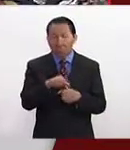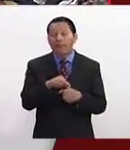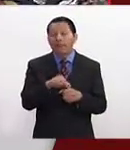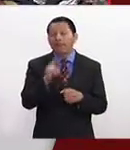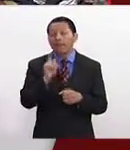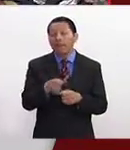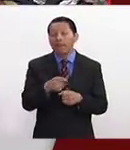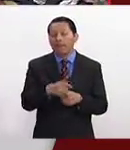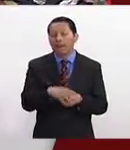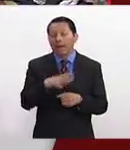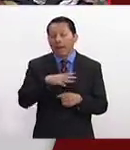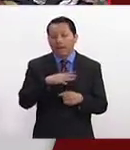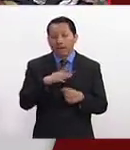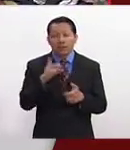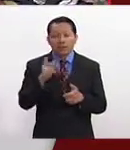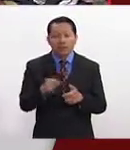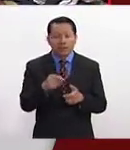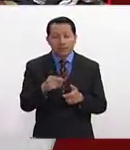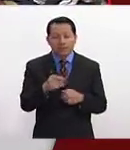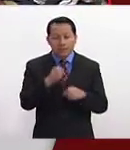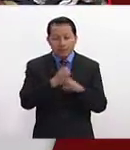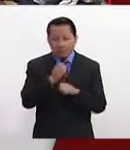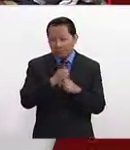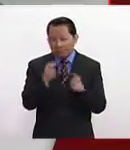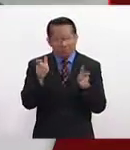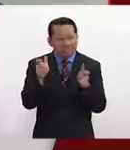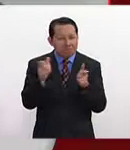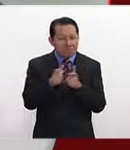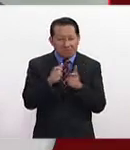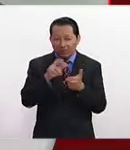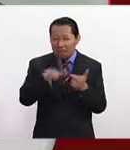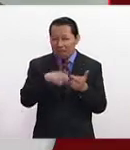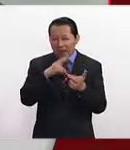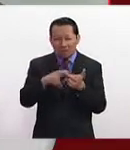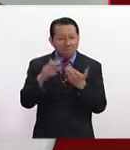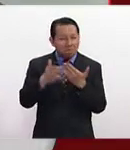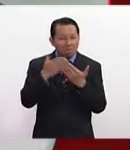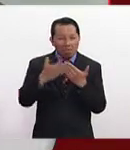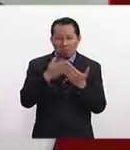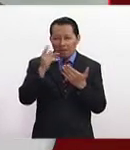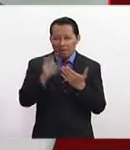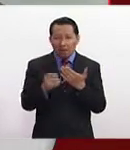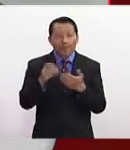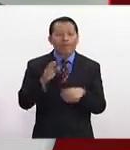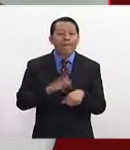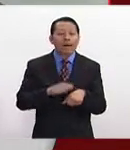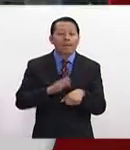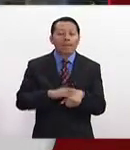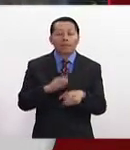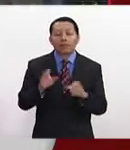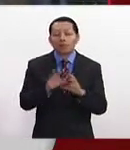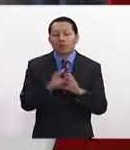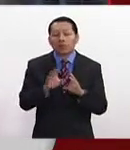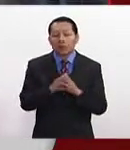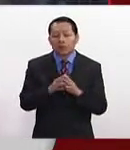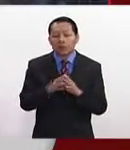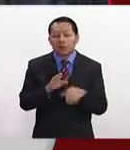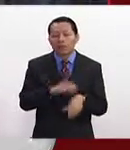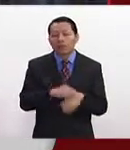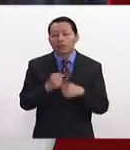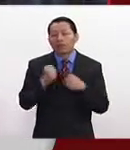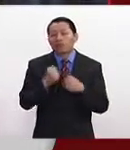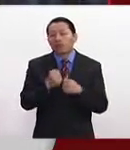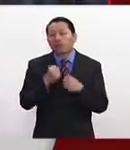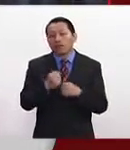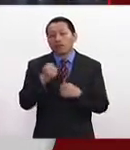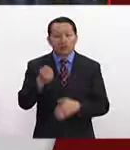podemos ver que en localidades de muy pocos habitantes, regiones de muy pocos habitantes en Cataluña, es donde tiene más efervescencia